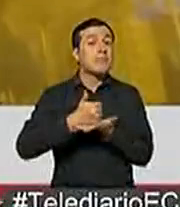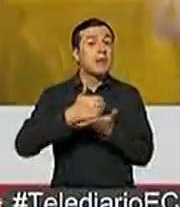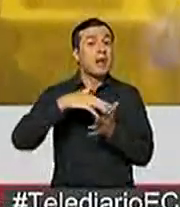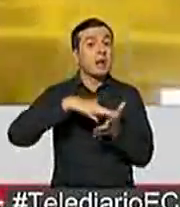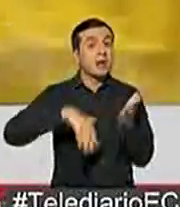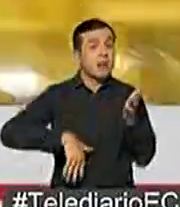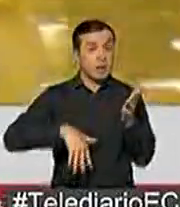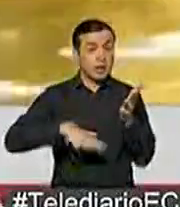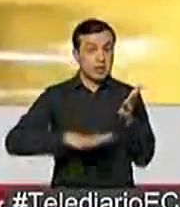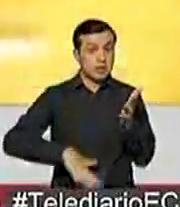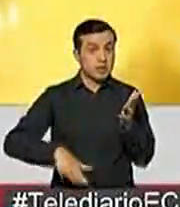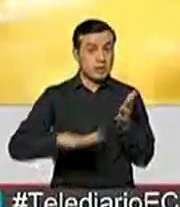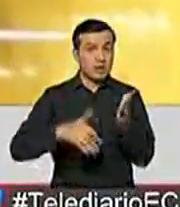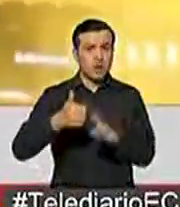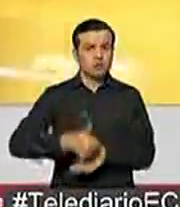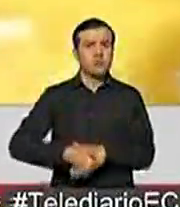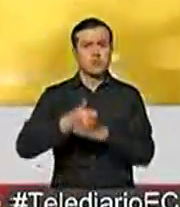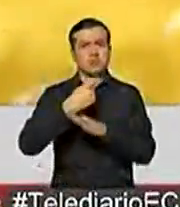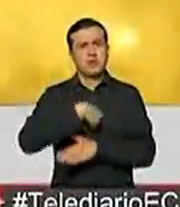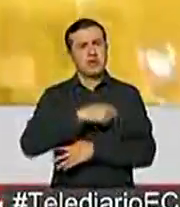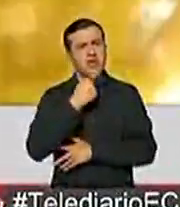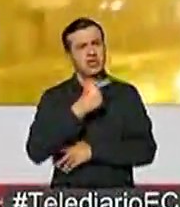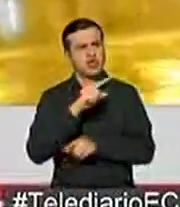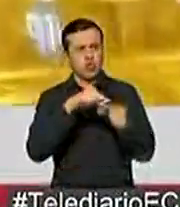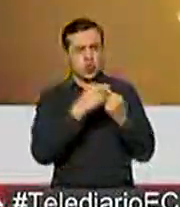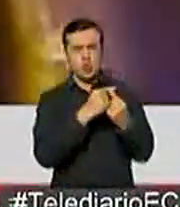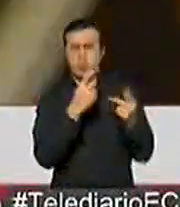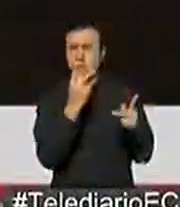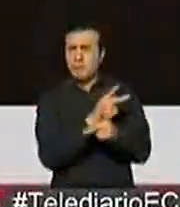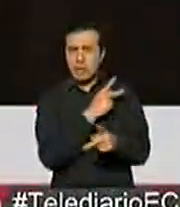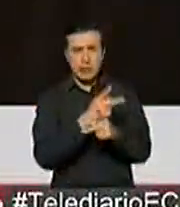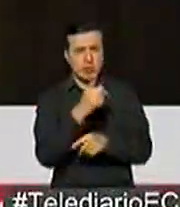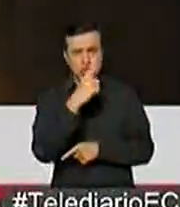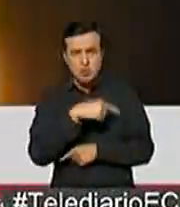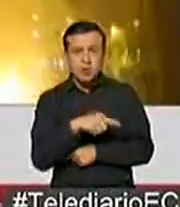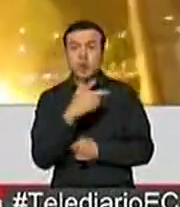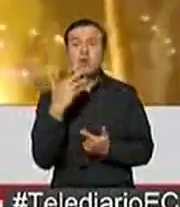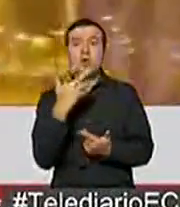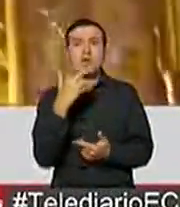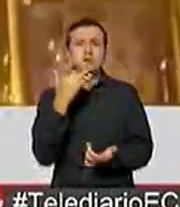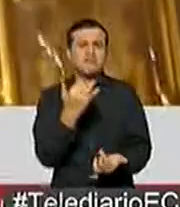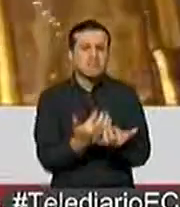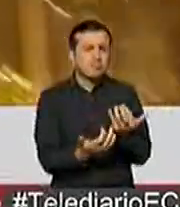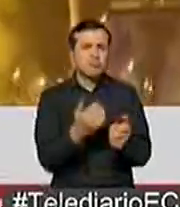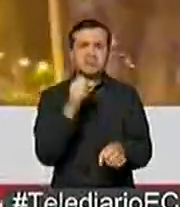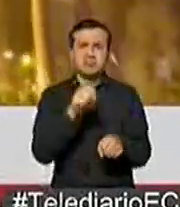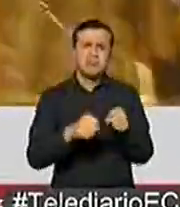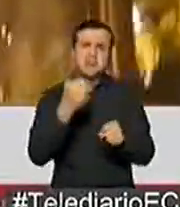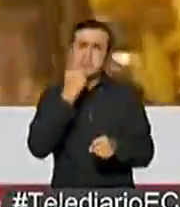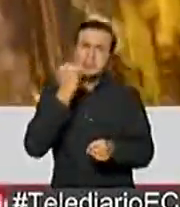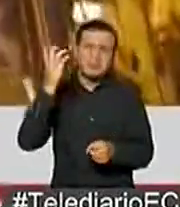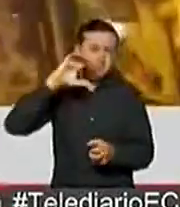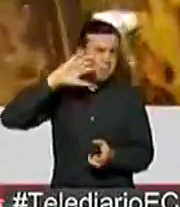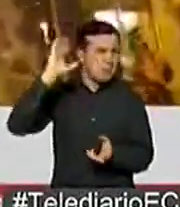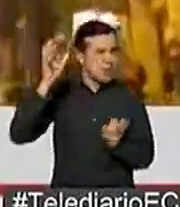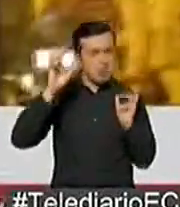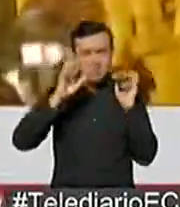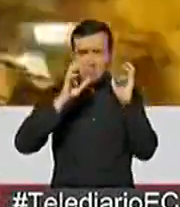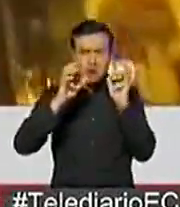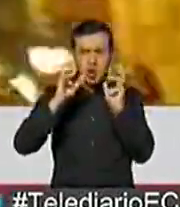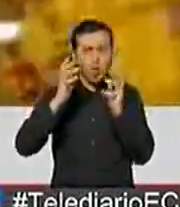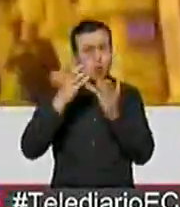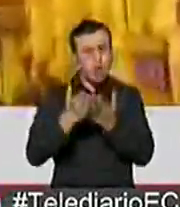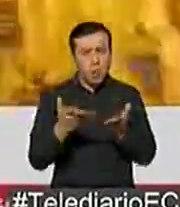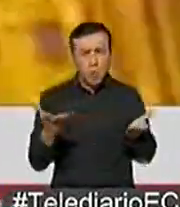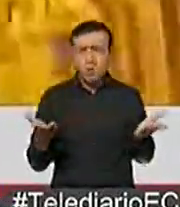manifestantes a quienes autoridades españolas tildaron como grupos organizados quemaron contenedores y lanzaron piedras bengalas y petardos